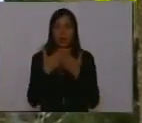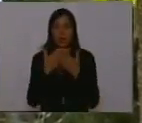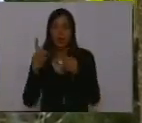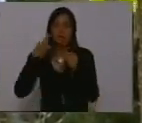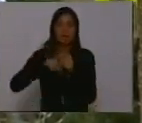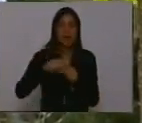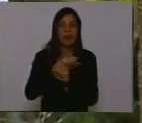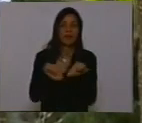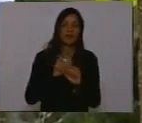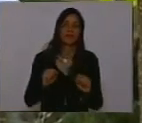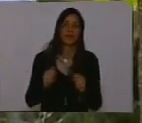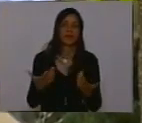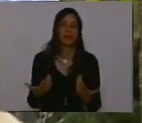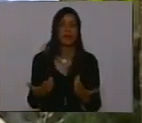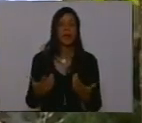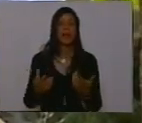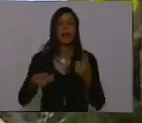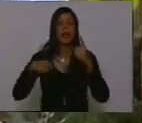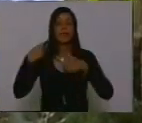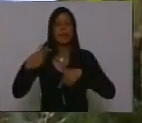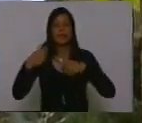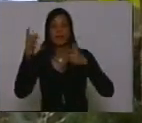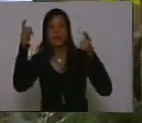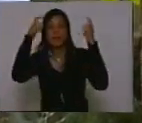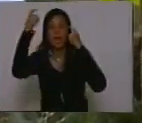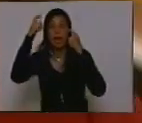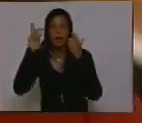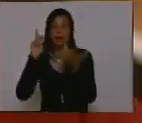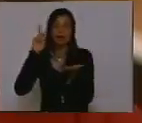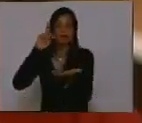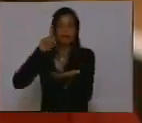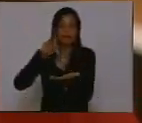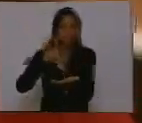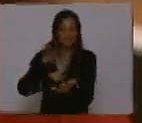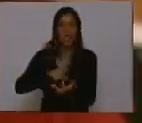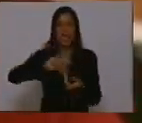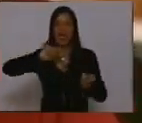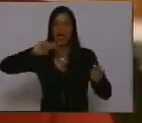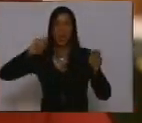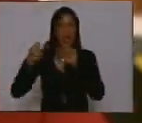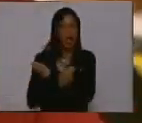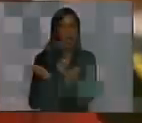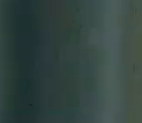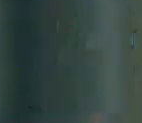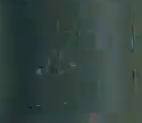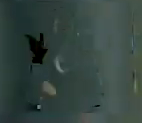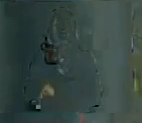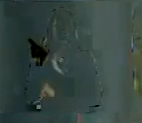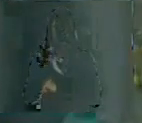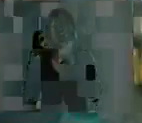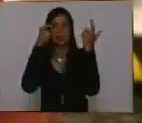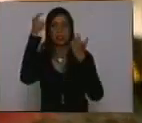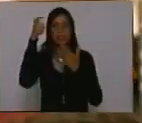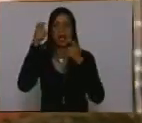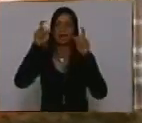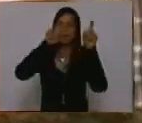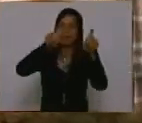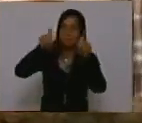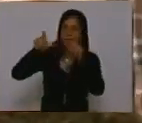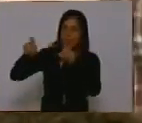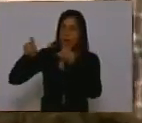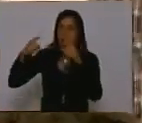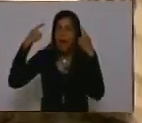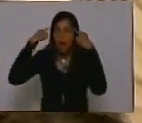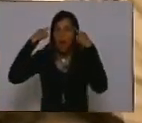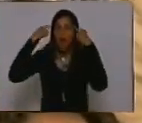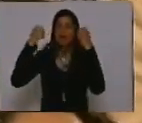trabajo. Pero llegó Chávez y cambió esa realidad. Chávez nos mostró el futuro, nos dio la luz, nos